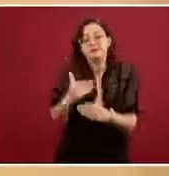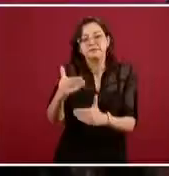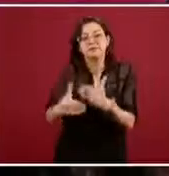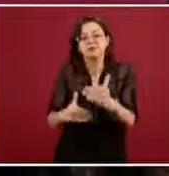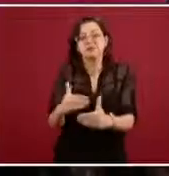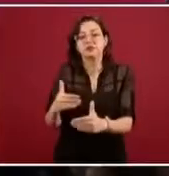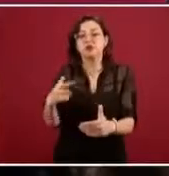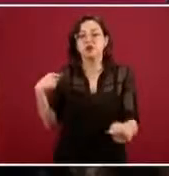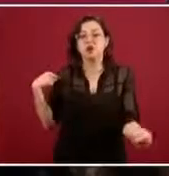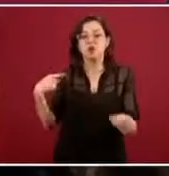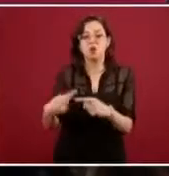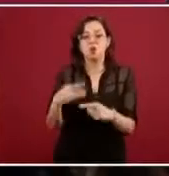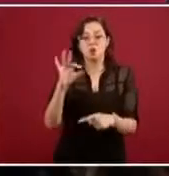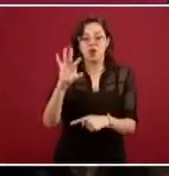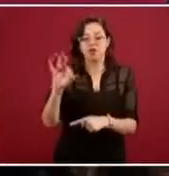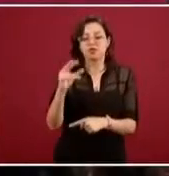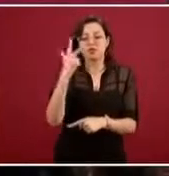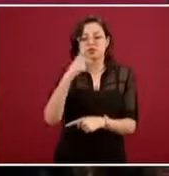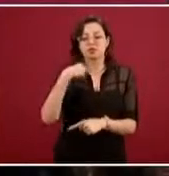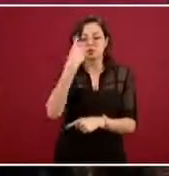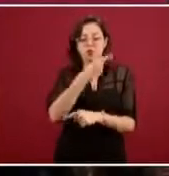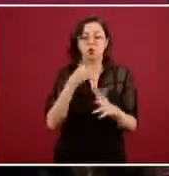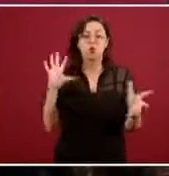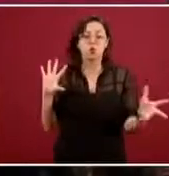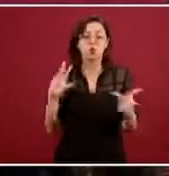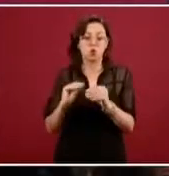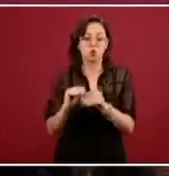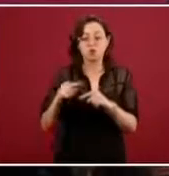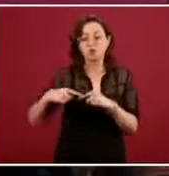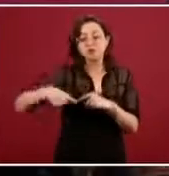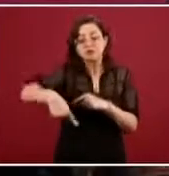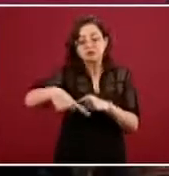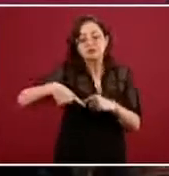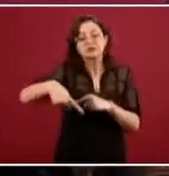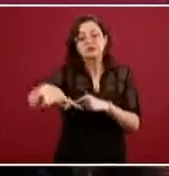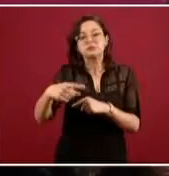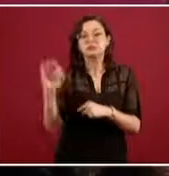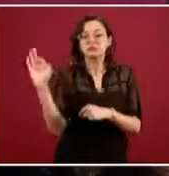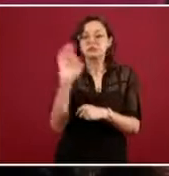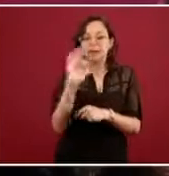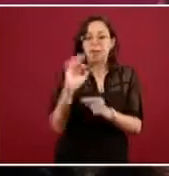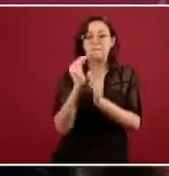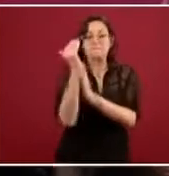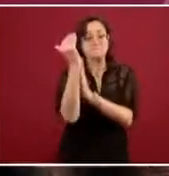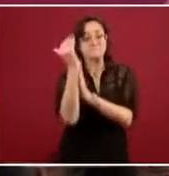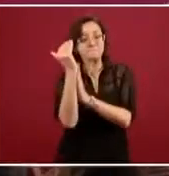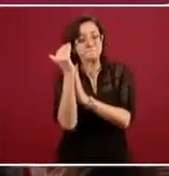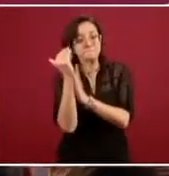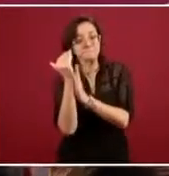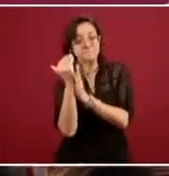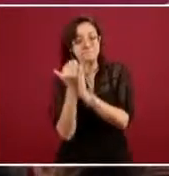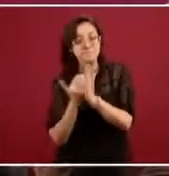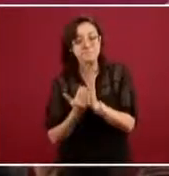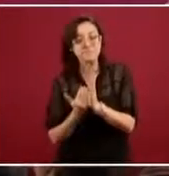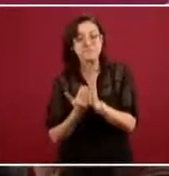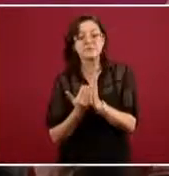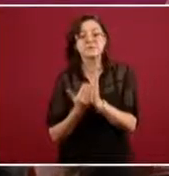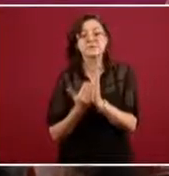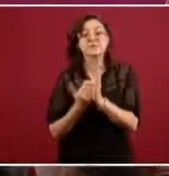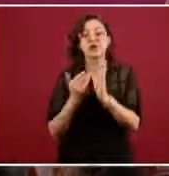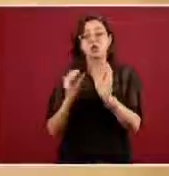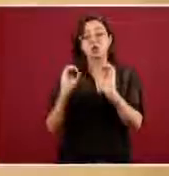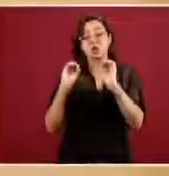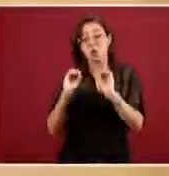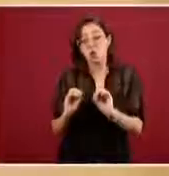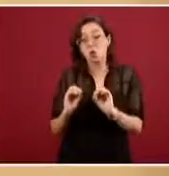de las últimas 48 horas y veremos más hacia el fin de esta semana si esto que estamos viendo al final en la curva termina así siendo